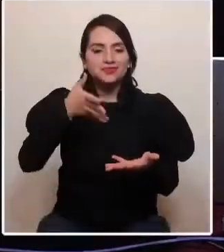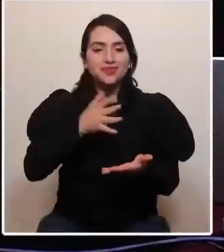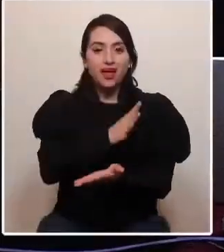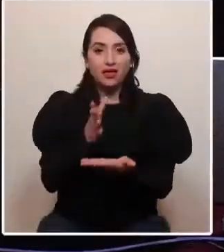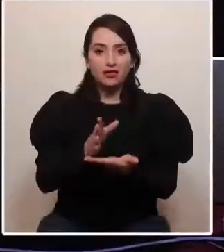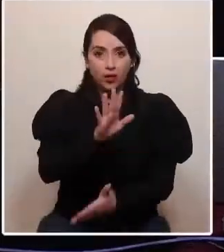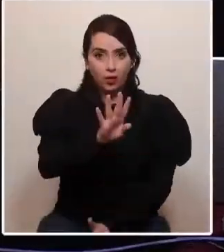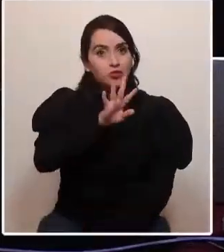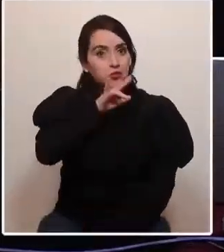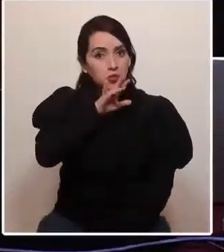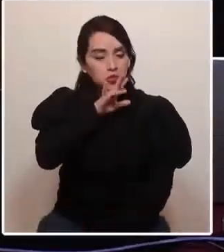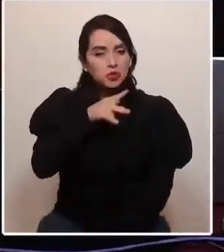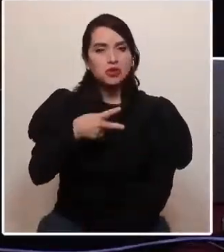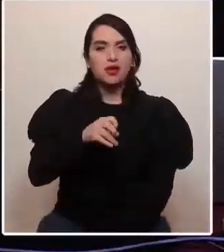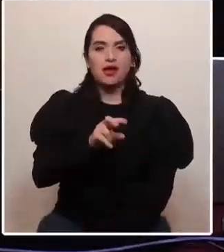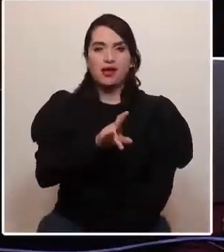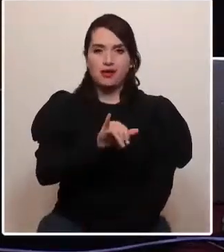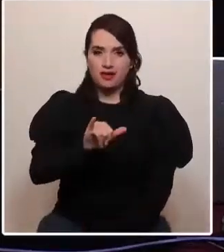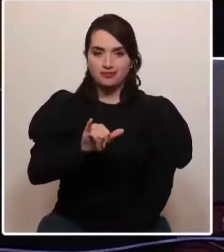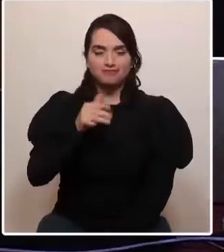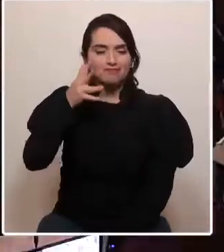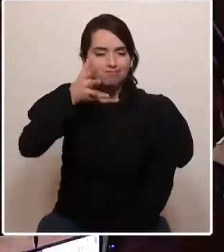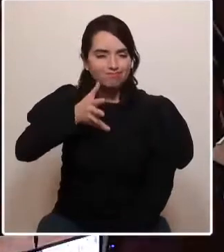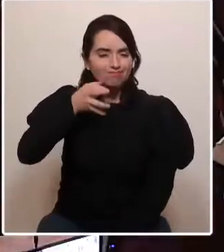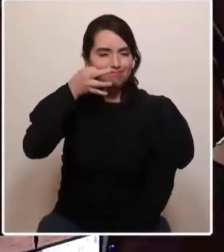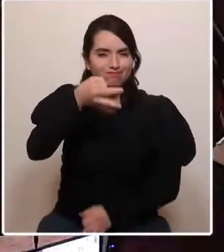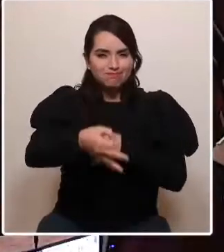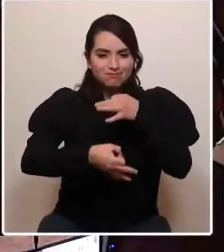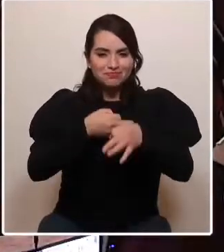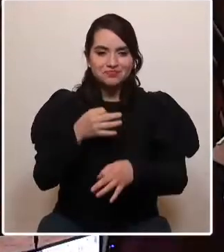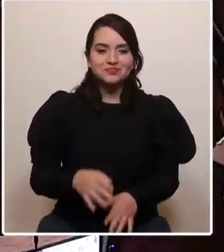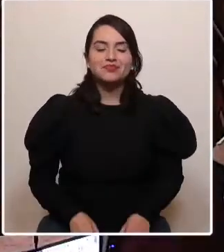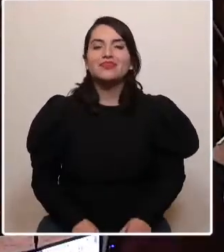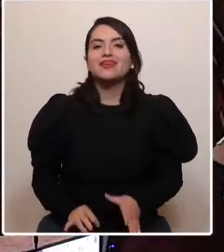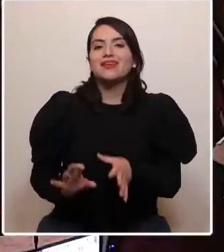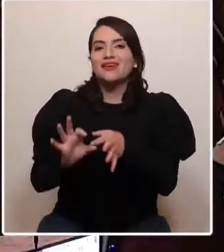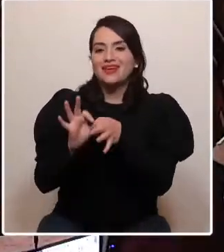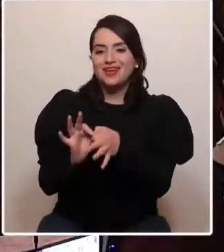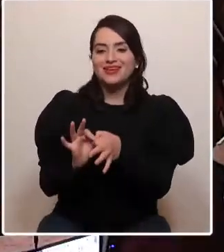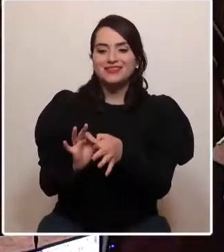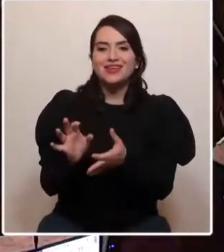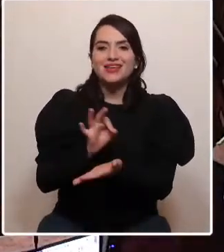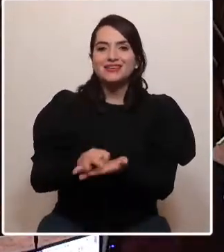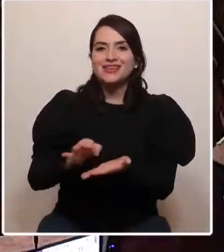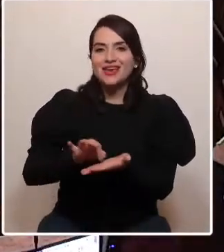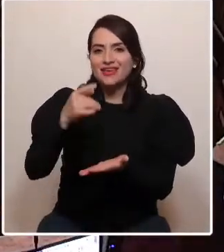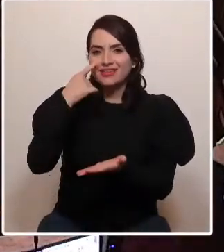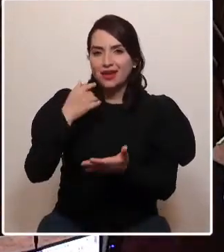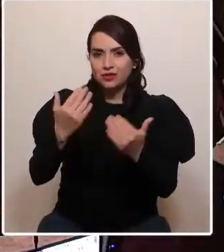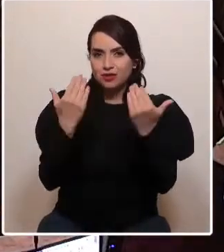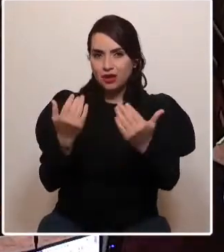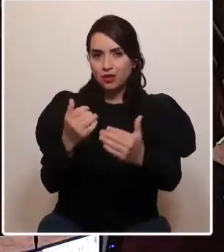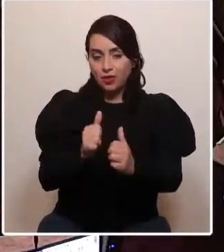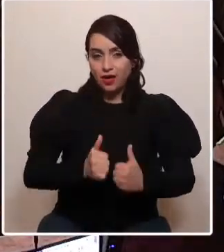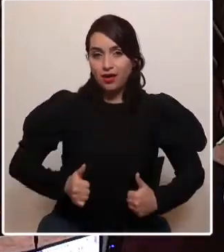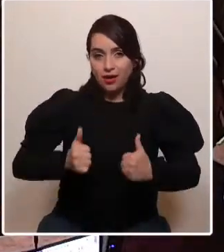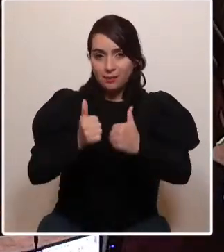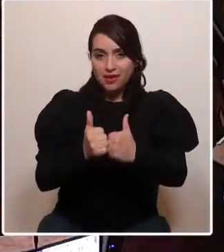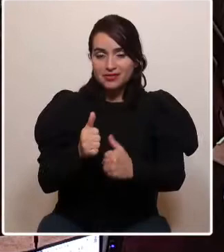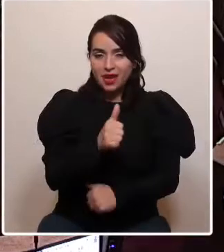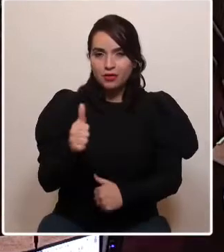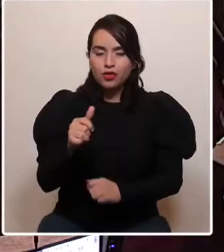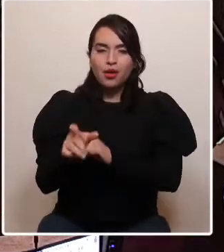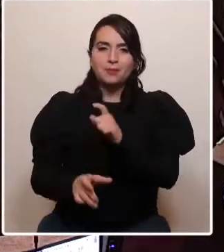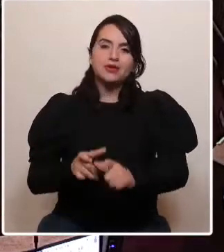minutos, convencional Harry Jürgensen. Muchas gracias, secretario. Saludo a la mesa y a todos los convencionales. Quiero